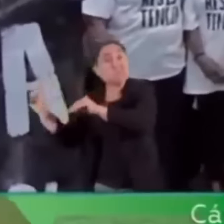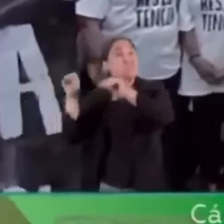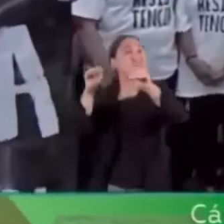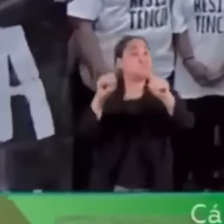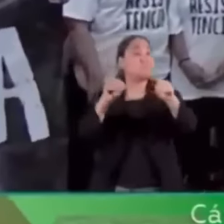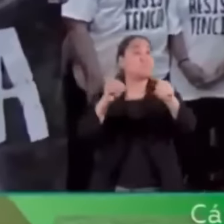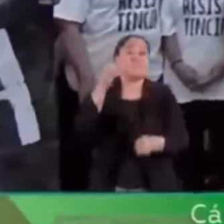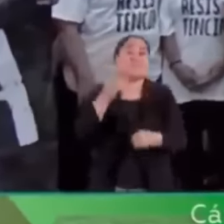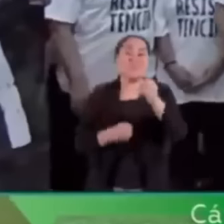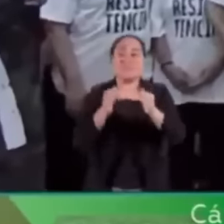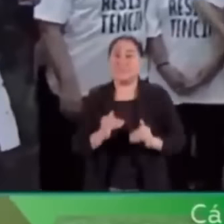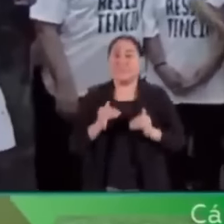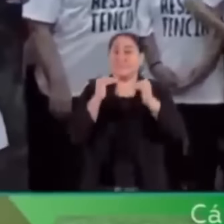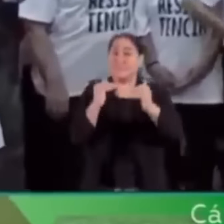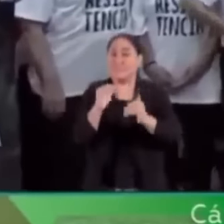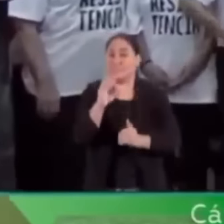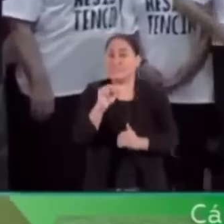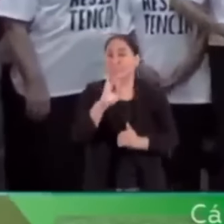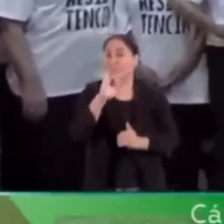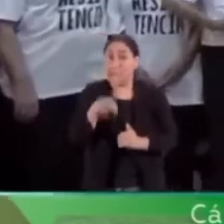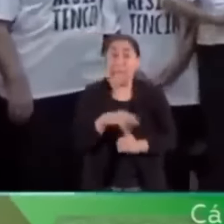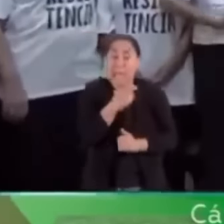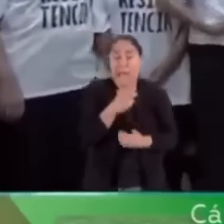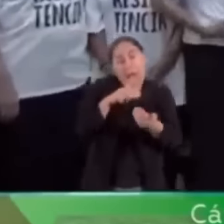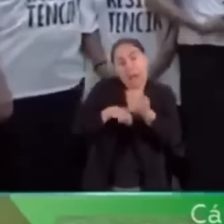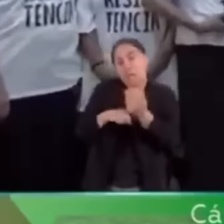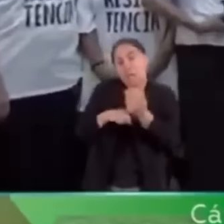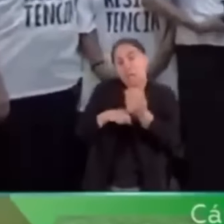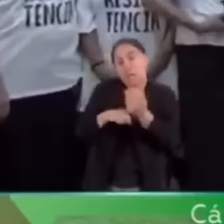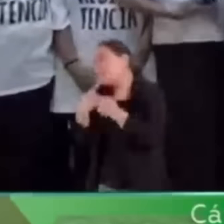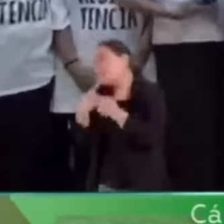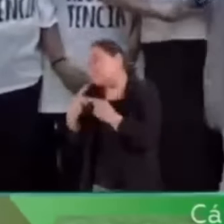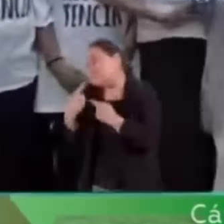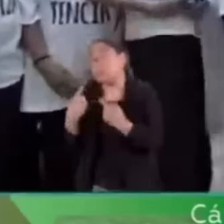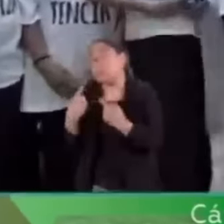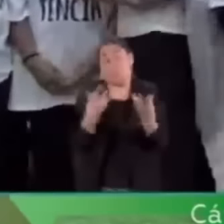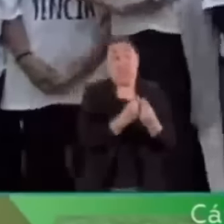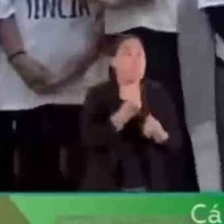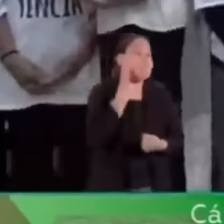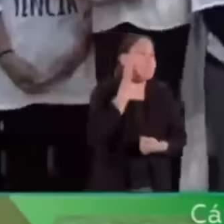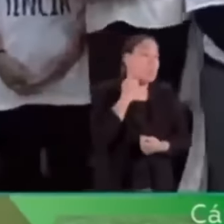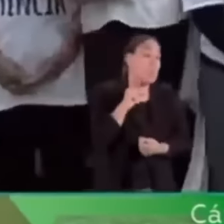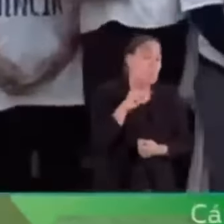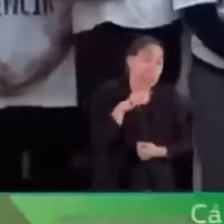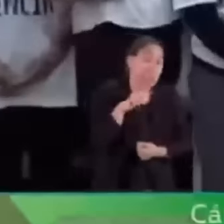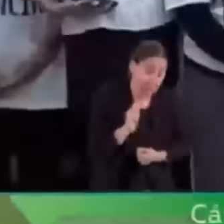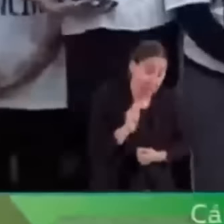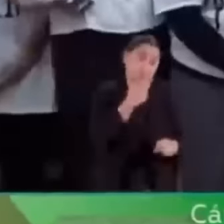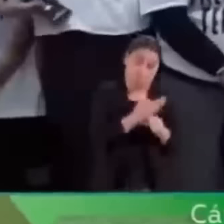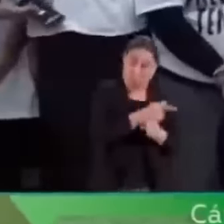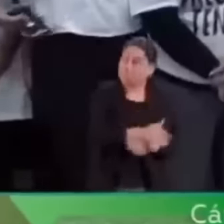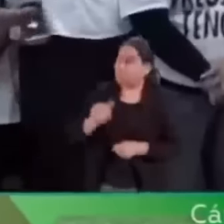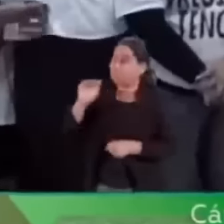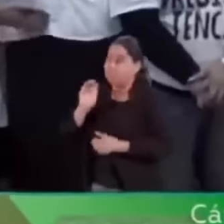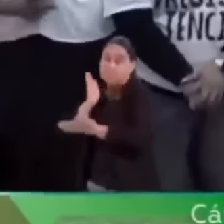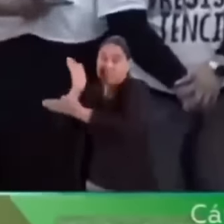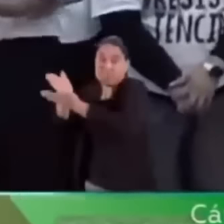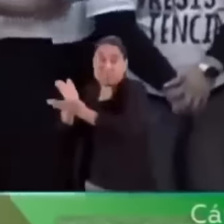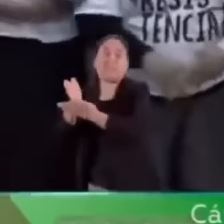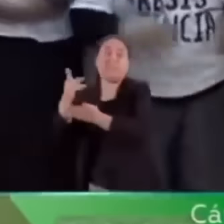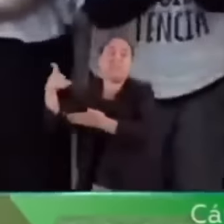de Justicia de la Nación. Ese es el pago que los diputados de Morena hoy le van a hacer al Tribunal